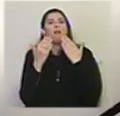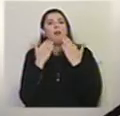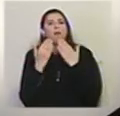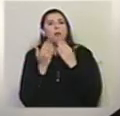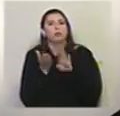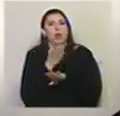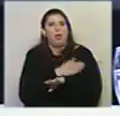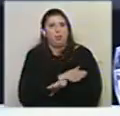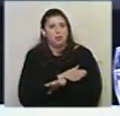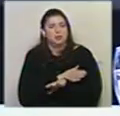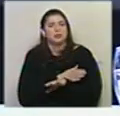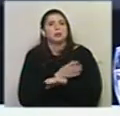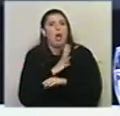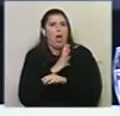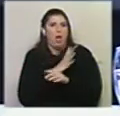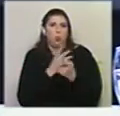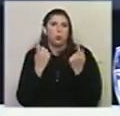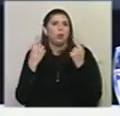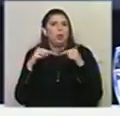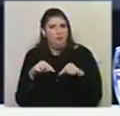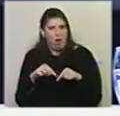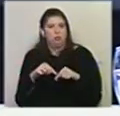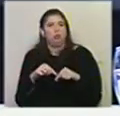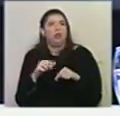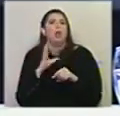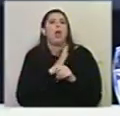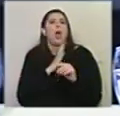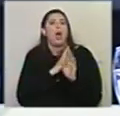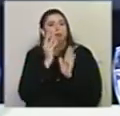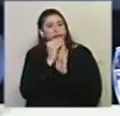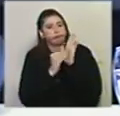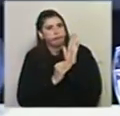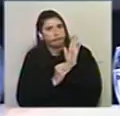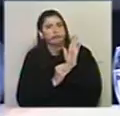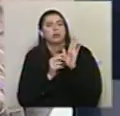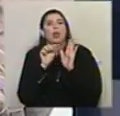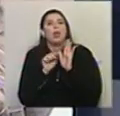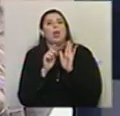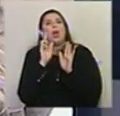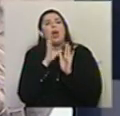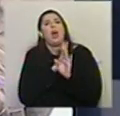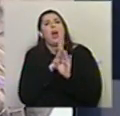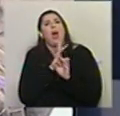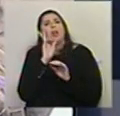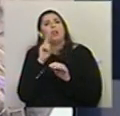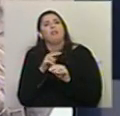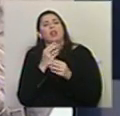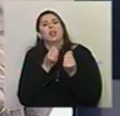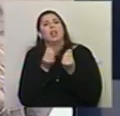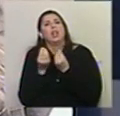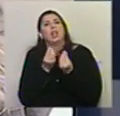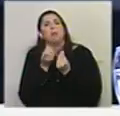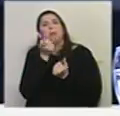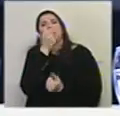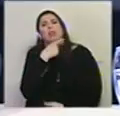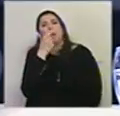Hay un debate que tenemos que dar, hay protocolos que tenemos que instalar, hay que ver entonces cuáles son los medicamentos que